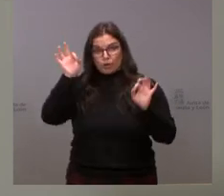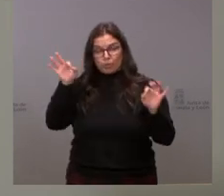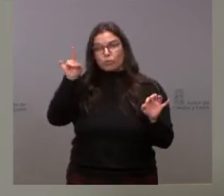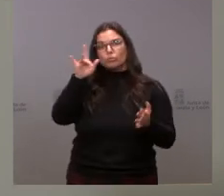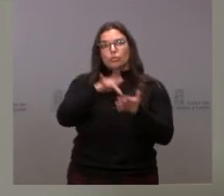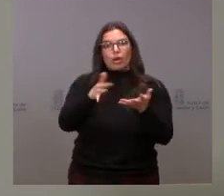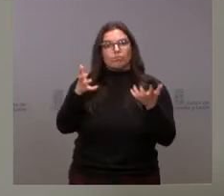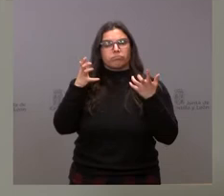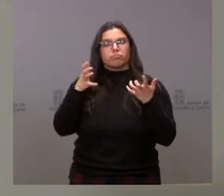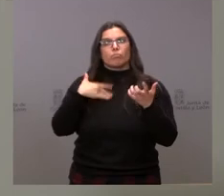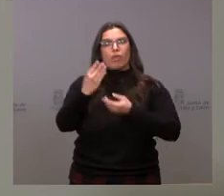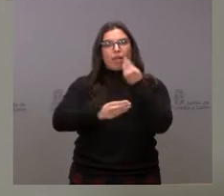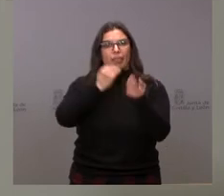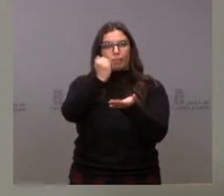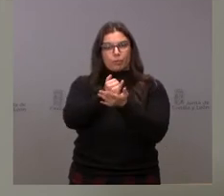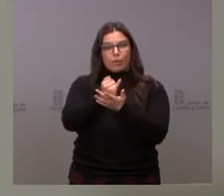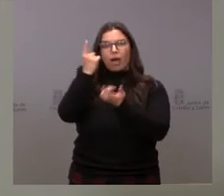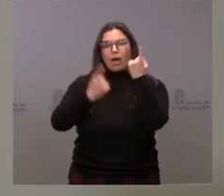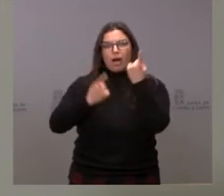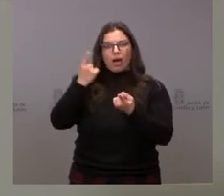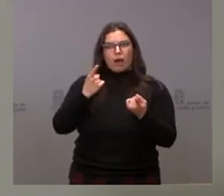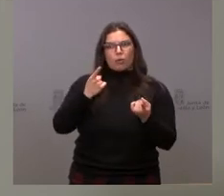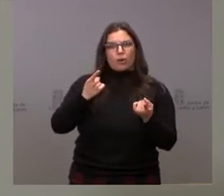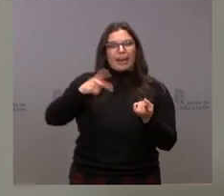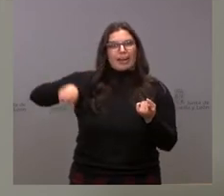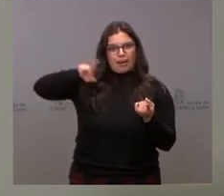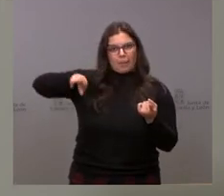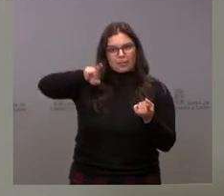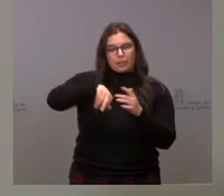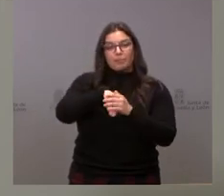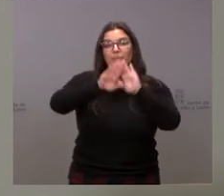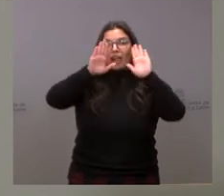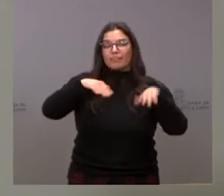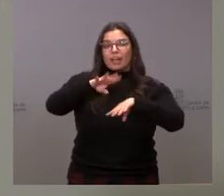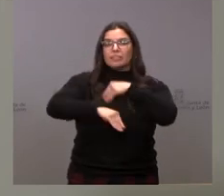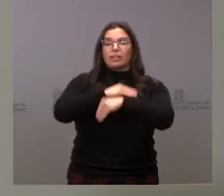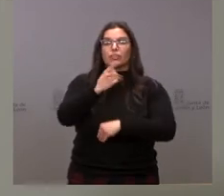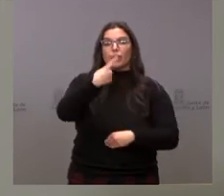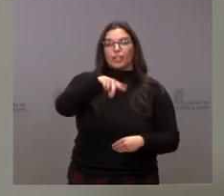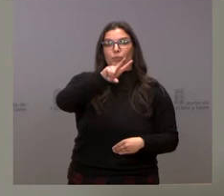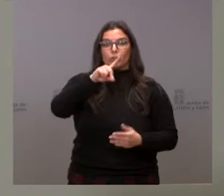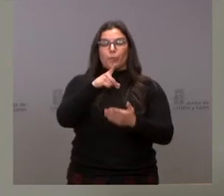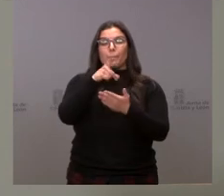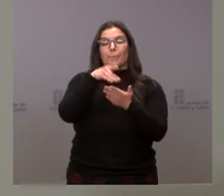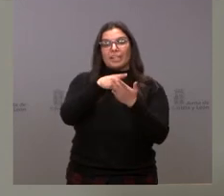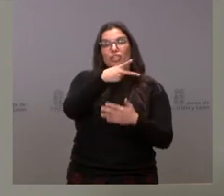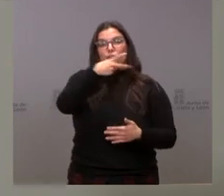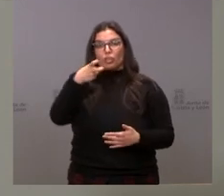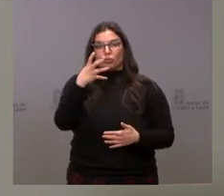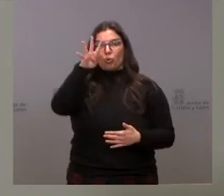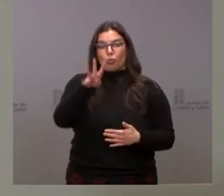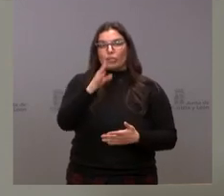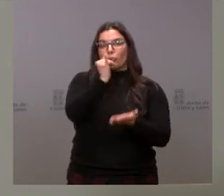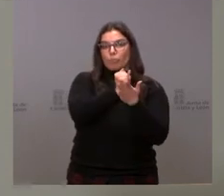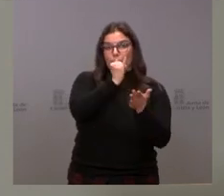visto beneficiadas y algunas de ellas lo han hecho de modo reiterado al final hemos realizado 121 1200 43 de los que